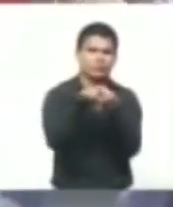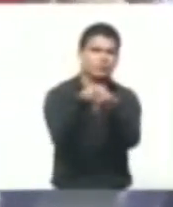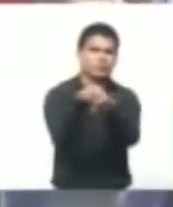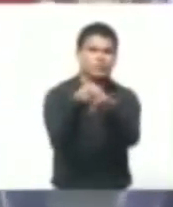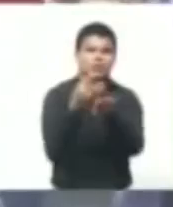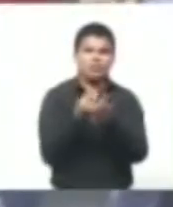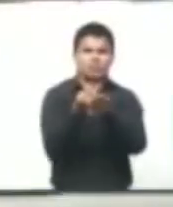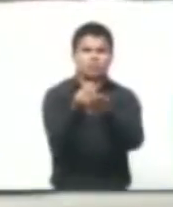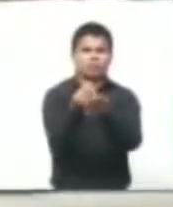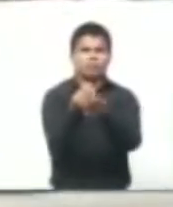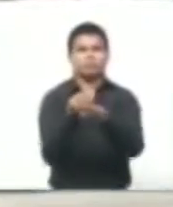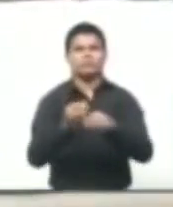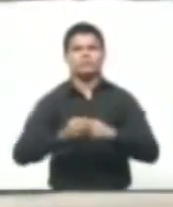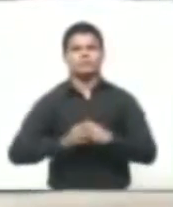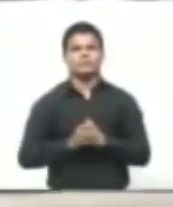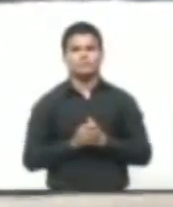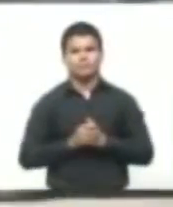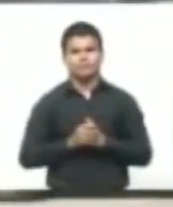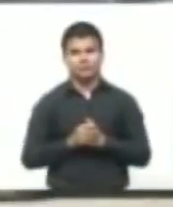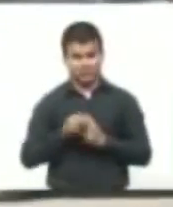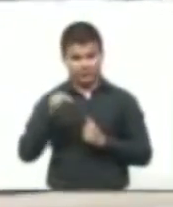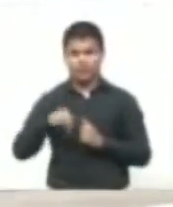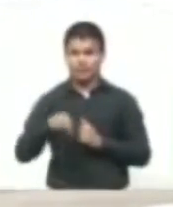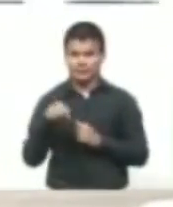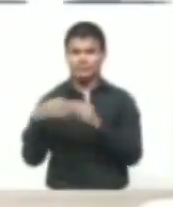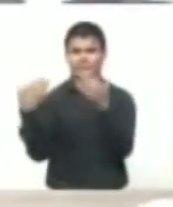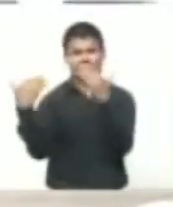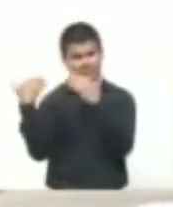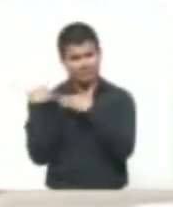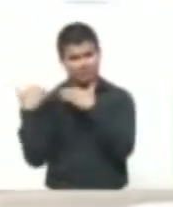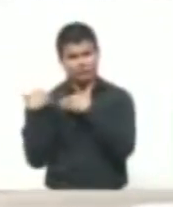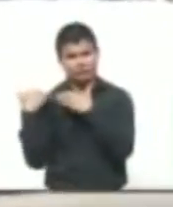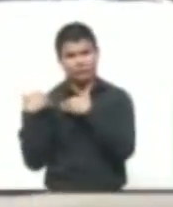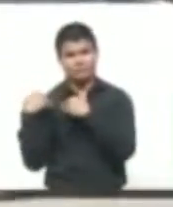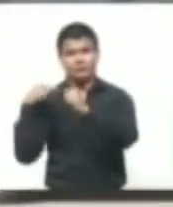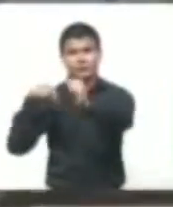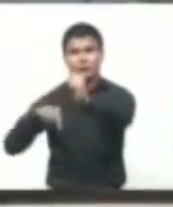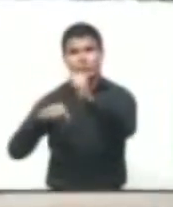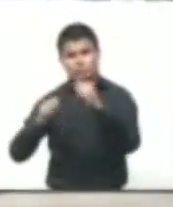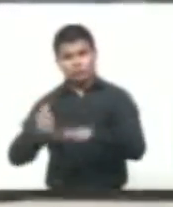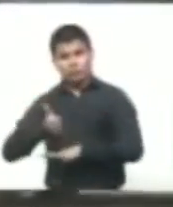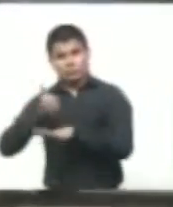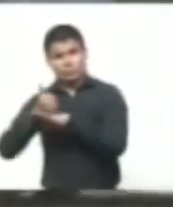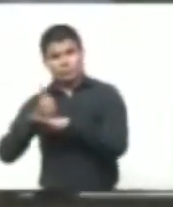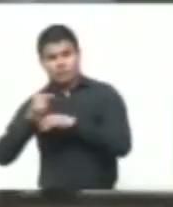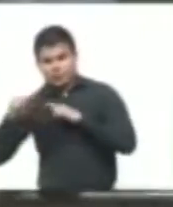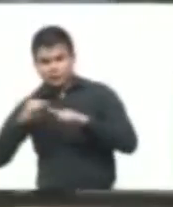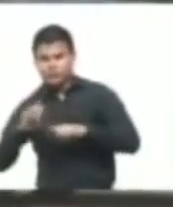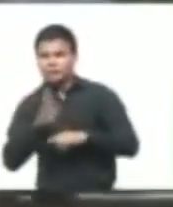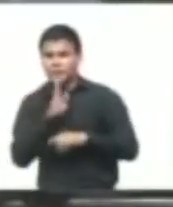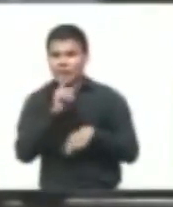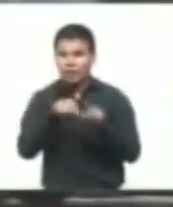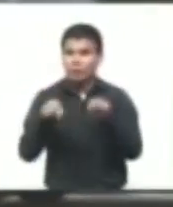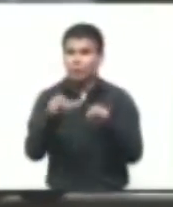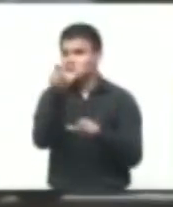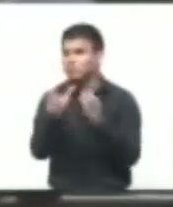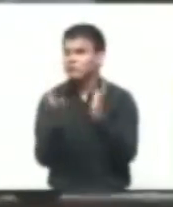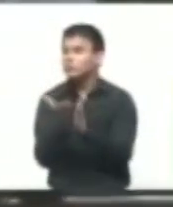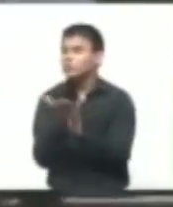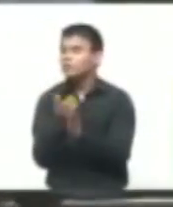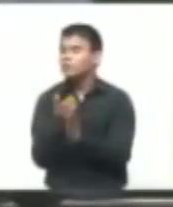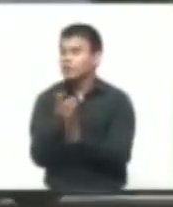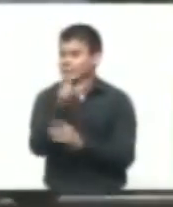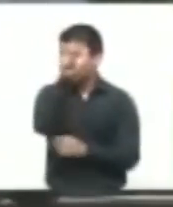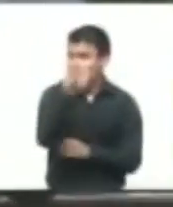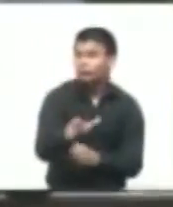la pareja de esposos. Aquí también es la corresponsabilidad no solo de la autoridad de verificar, sino también de las personas que contrataron el bus, de